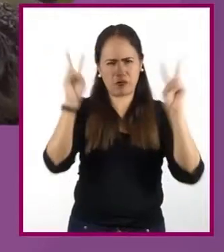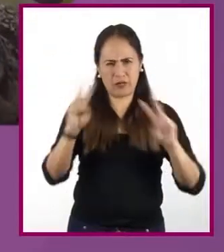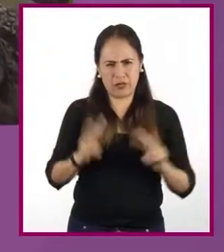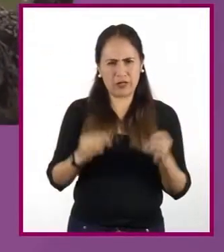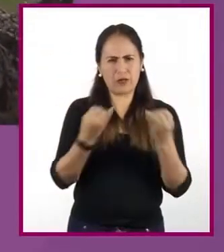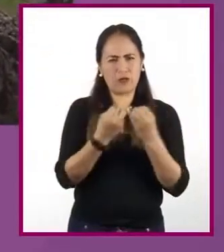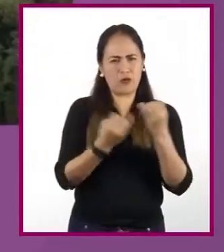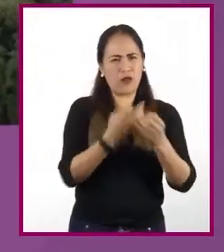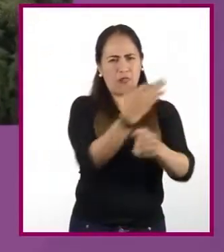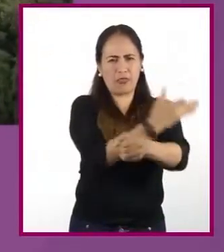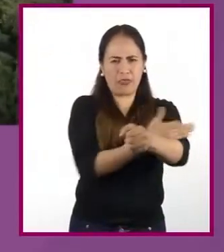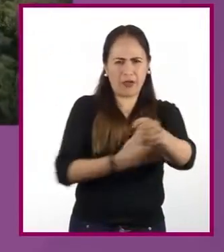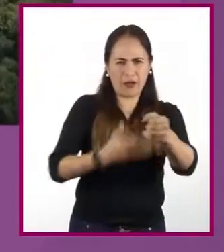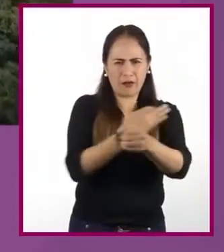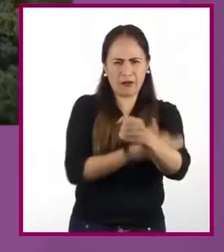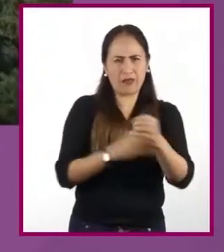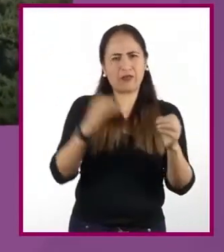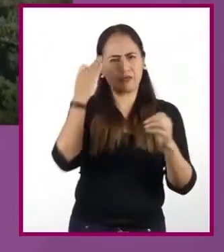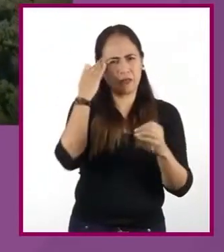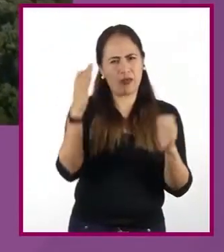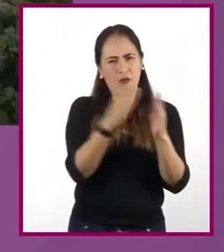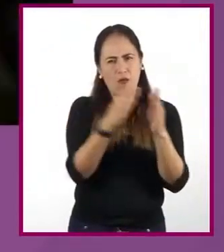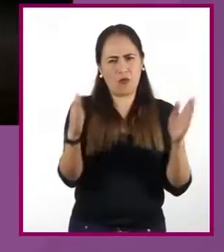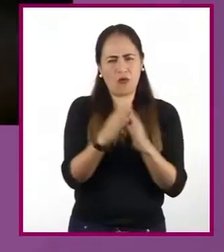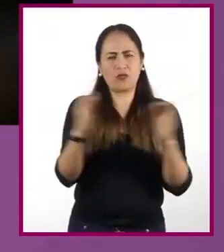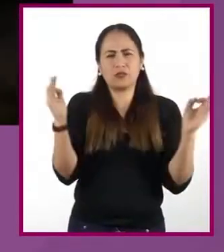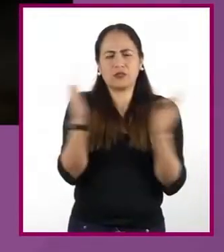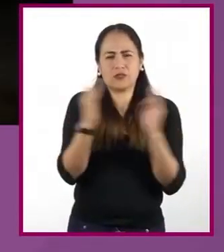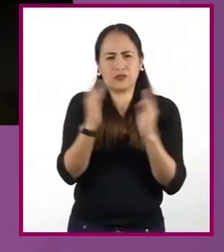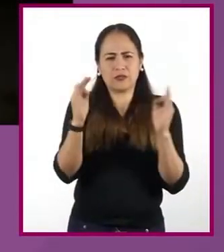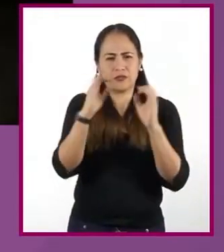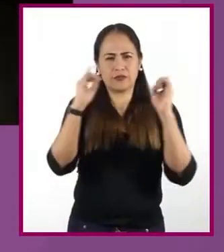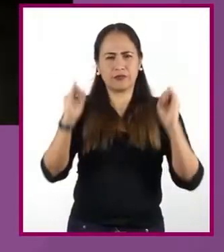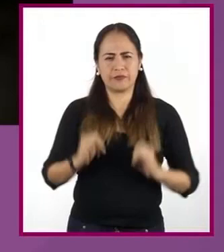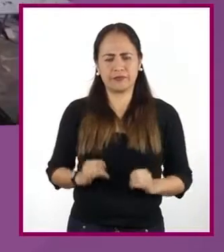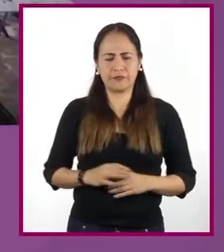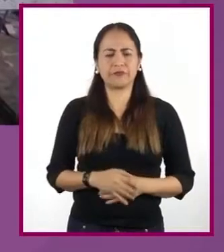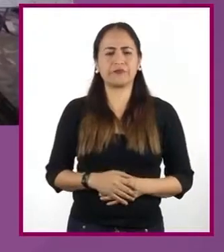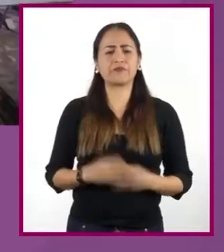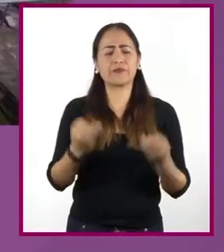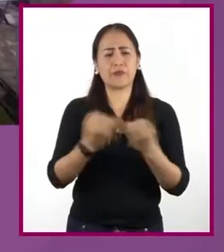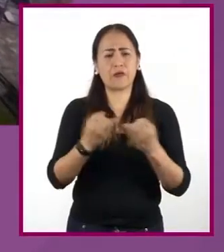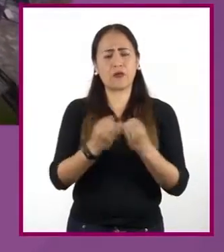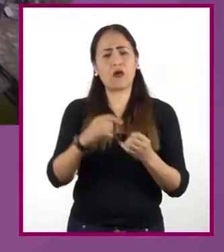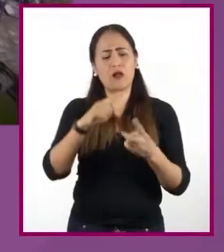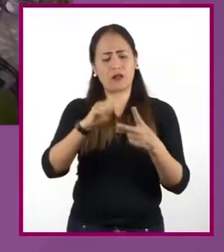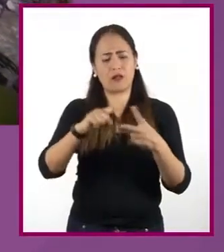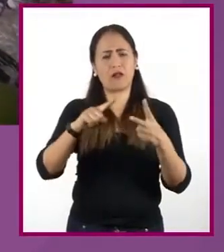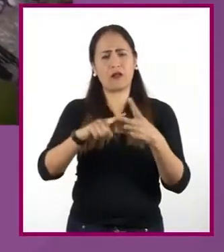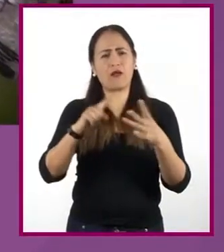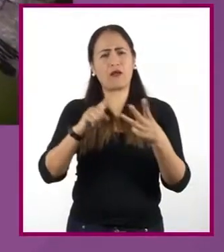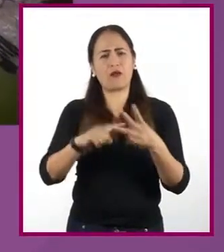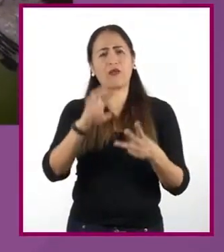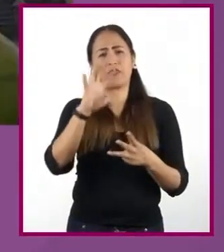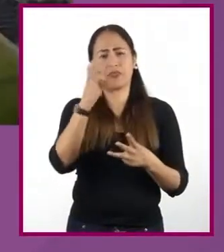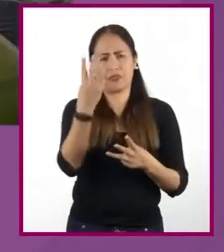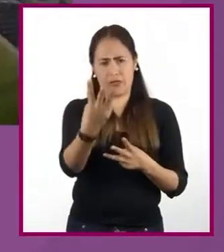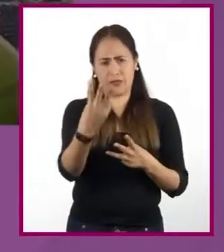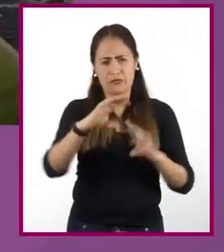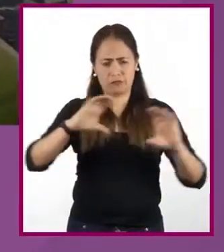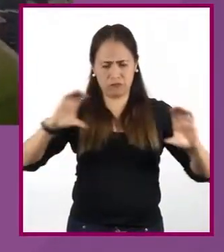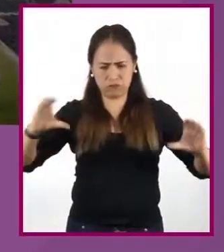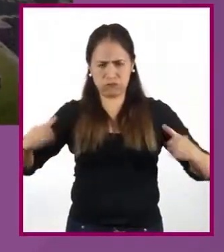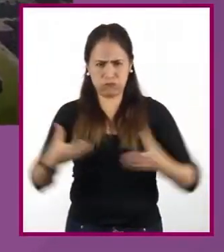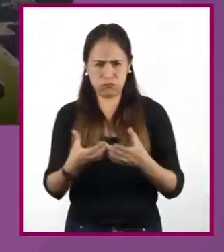invierno. En el centro de la 4ª plataforma se desplantan las otras 3, que en conjunto forman la